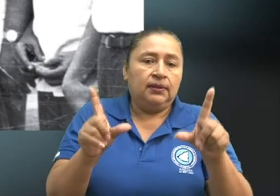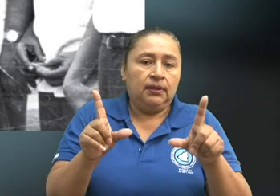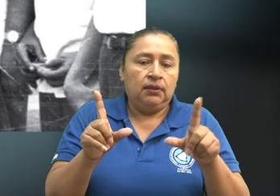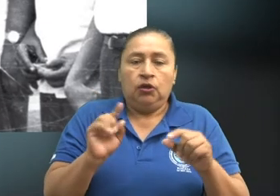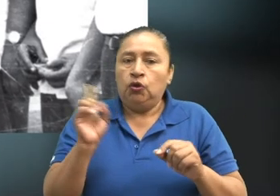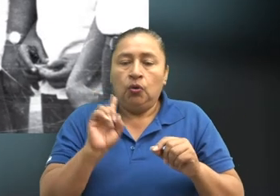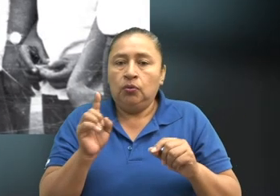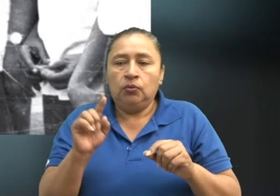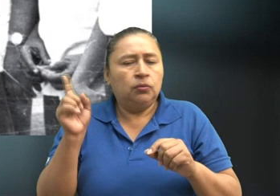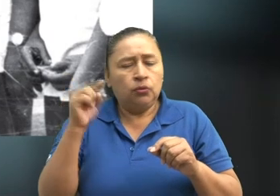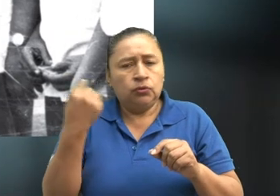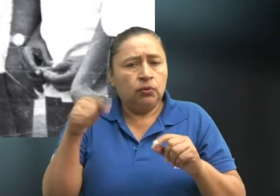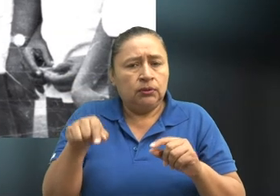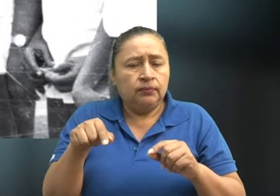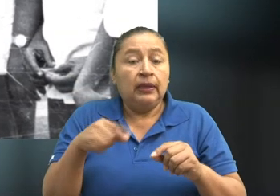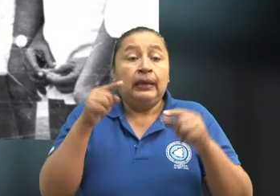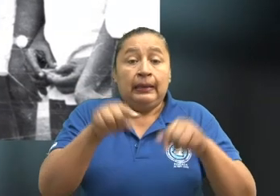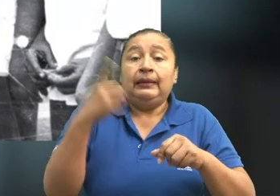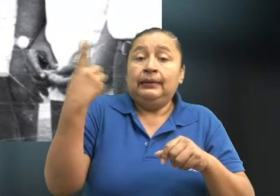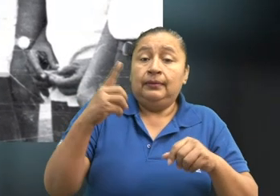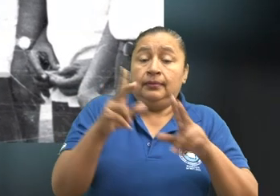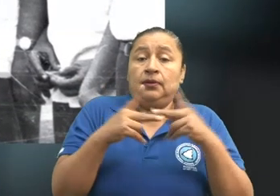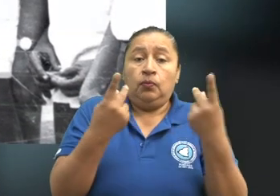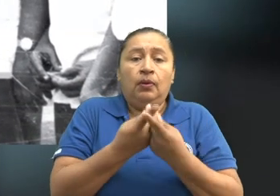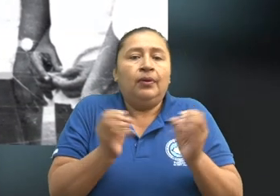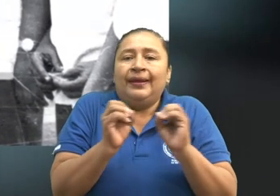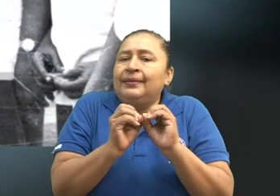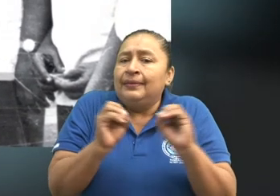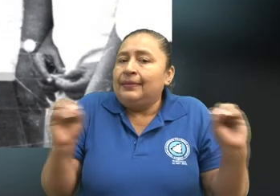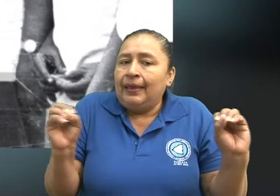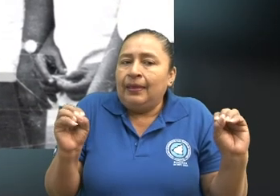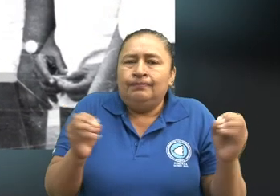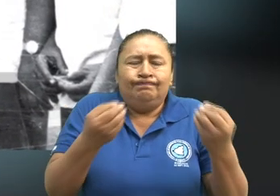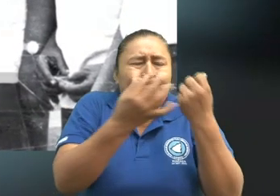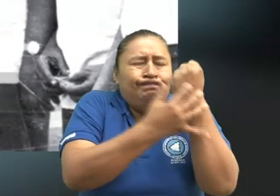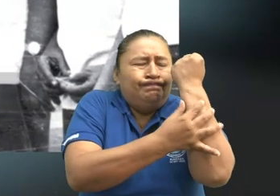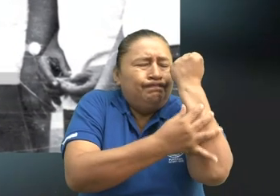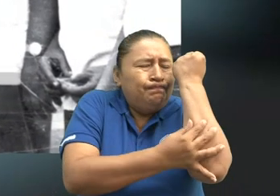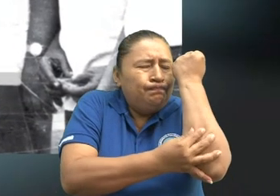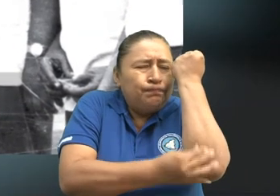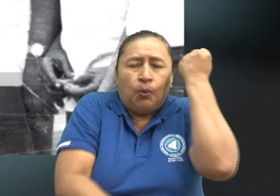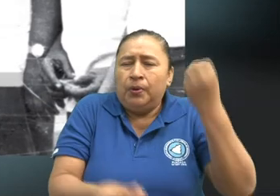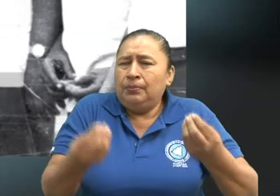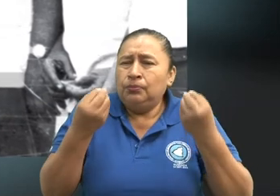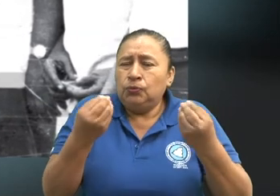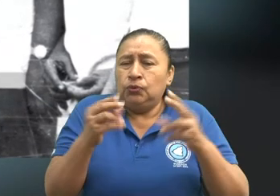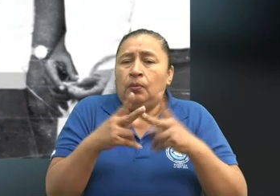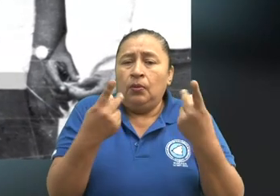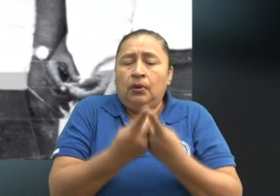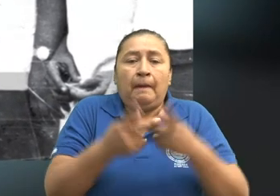Sí. Es que no solo eso. Eran los derechos del pueblo que no estaban. La alta miseria y la pobreza que vivía el pueblo. Los altos